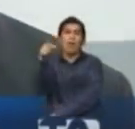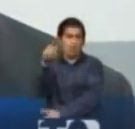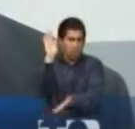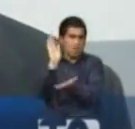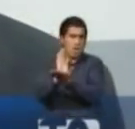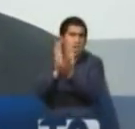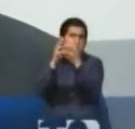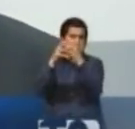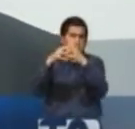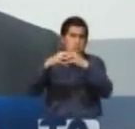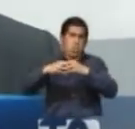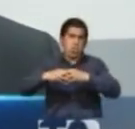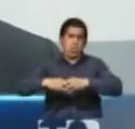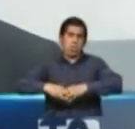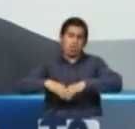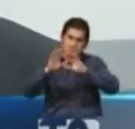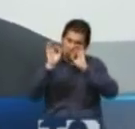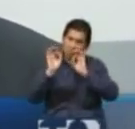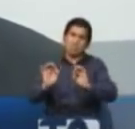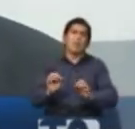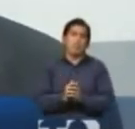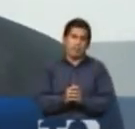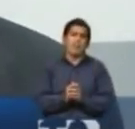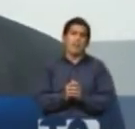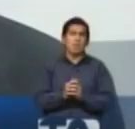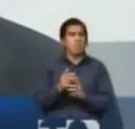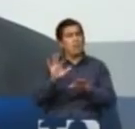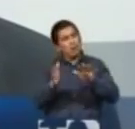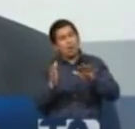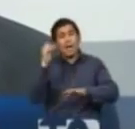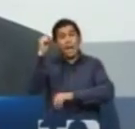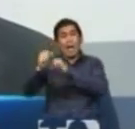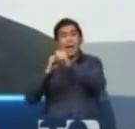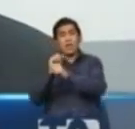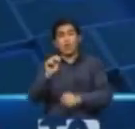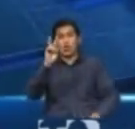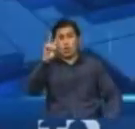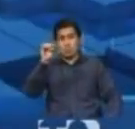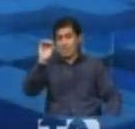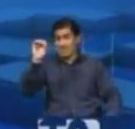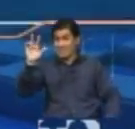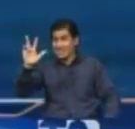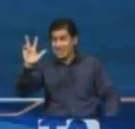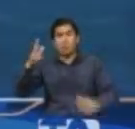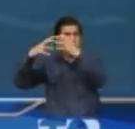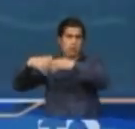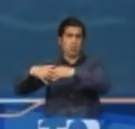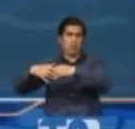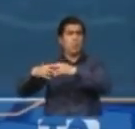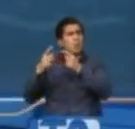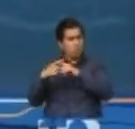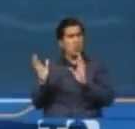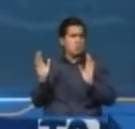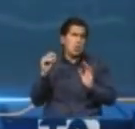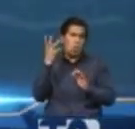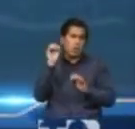de pensiones hasta aproximadamente el año 2035. La afectación a la seguridad social al eliminar